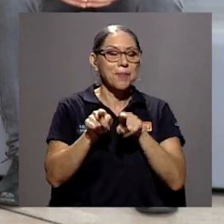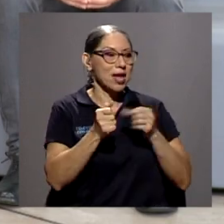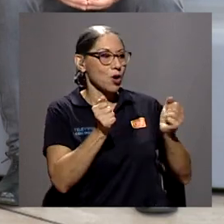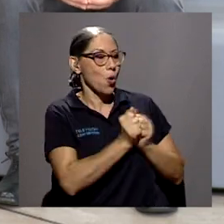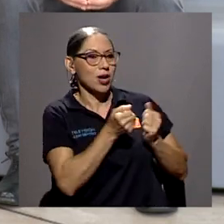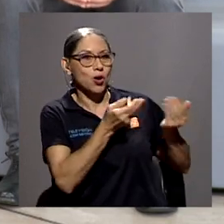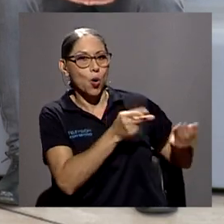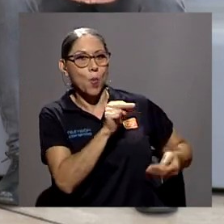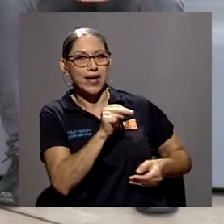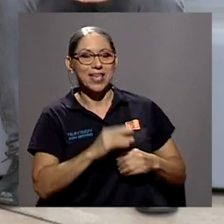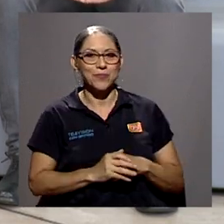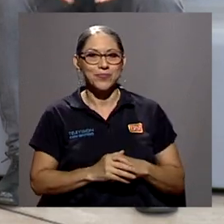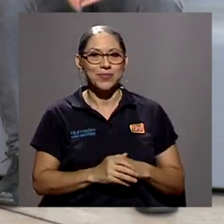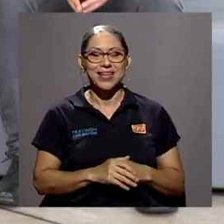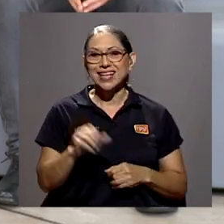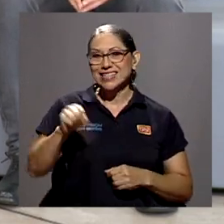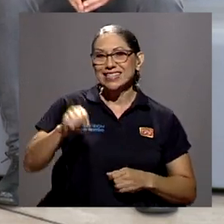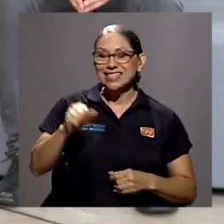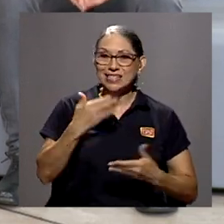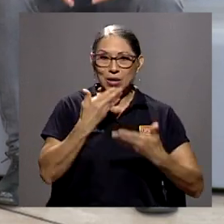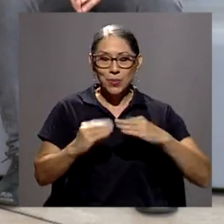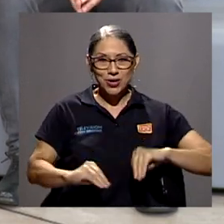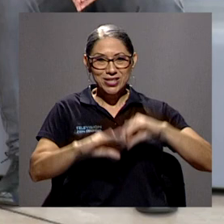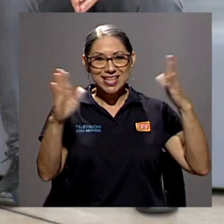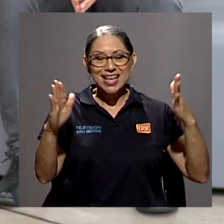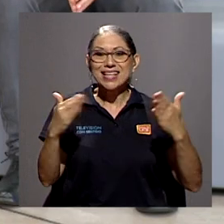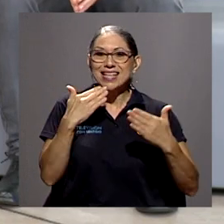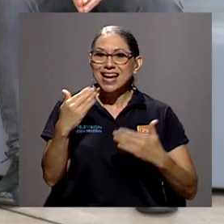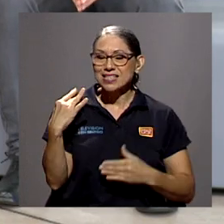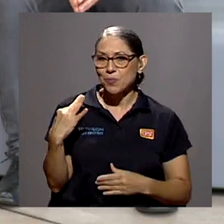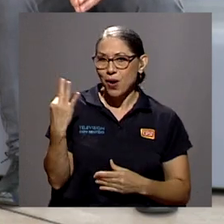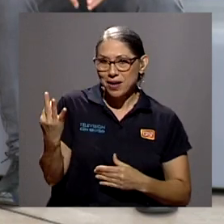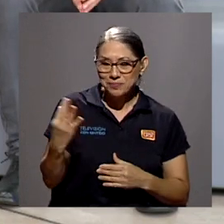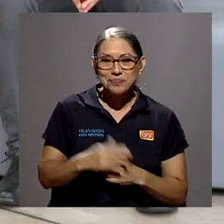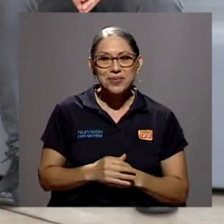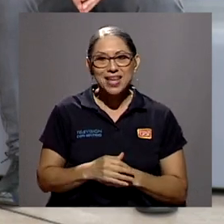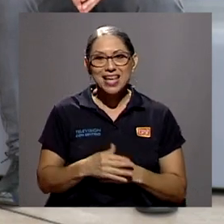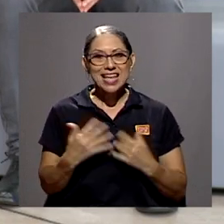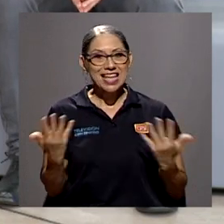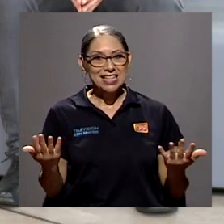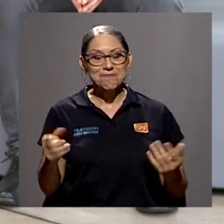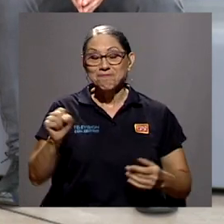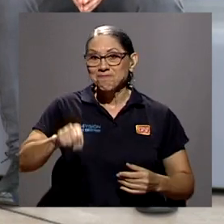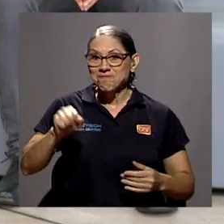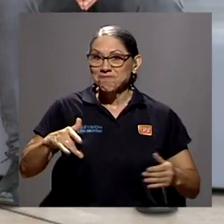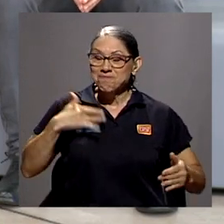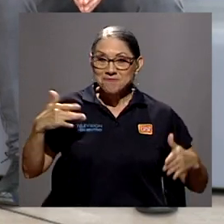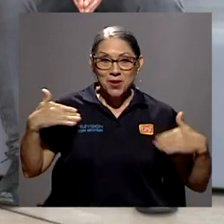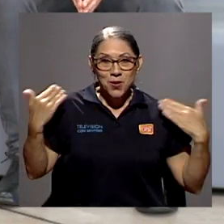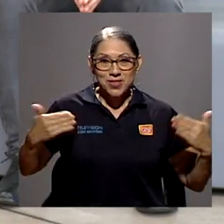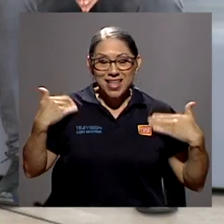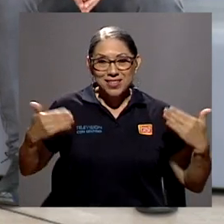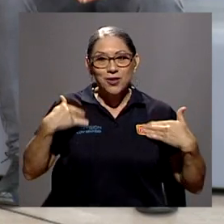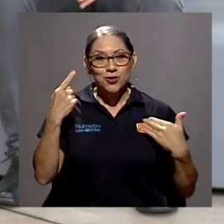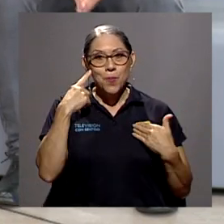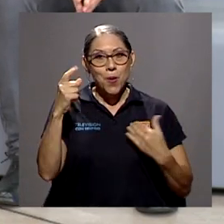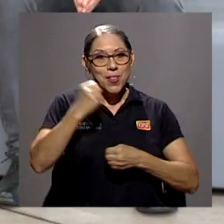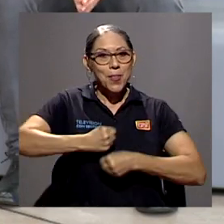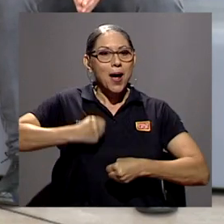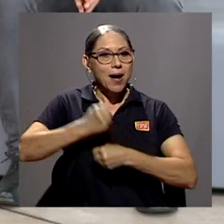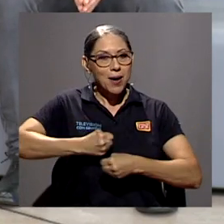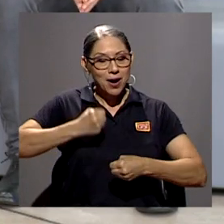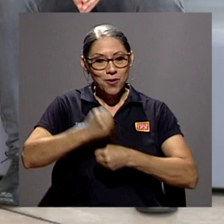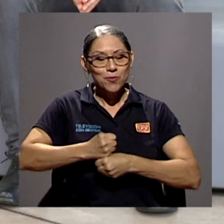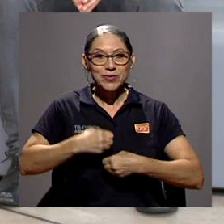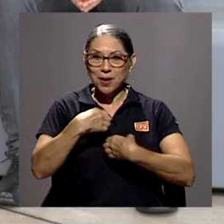ensamble primero que nada buenos días muchas gracias por la invitación y sí muy contentos primero por el trabajo que hemos